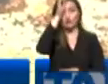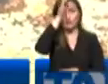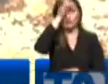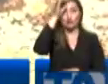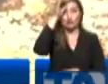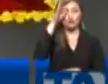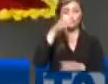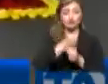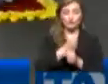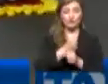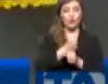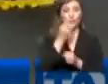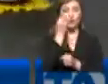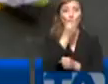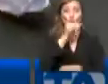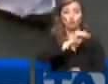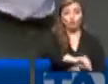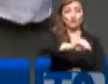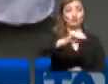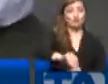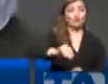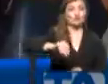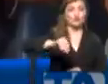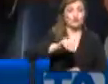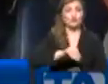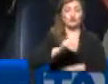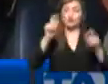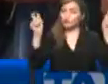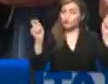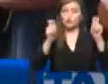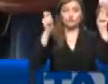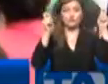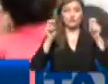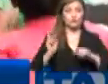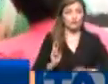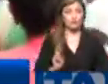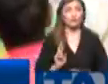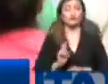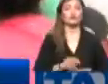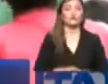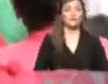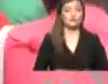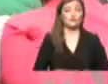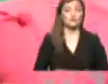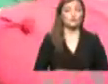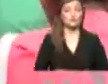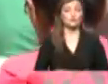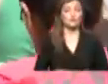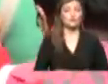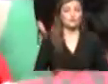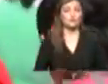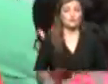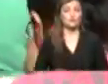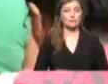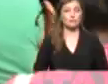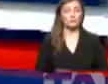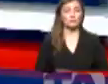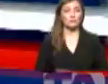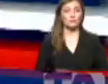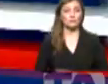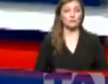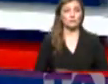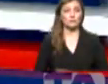católicos realizan adornos florales como parte de la celebración religiosa. En Quito, Paul Coello, 24